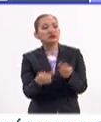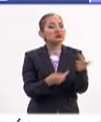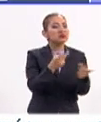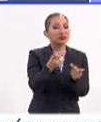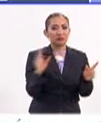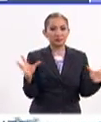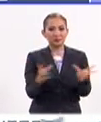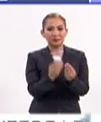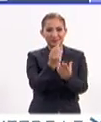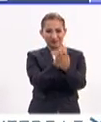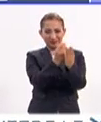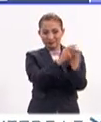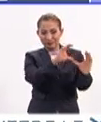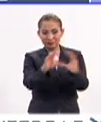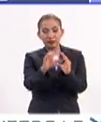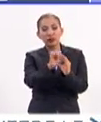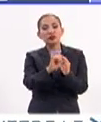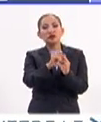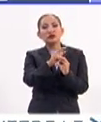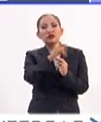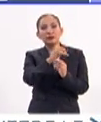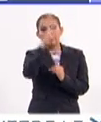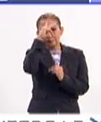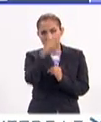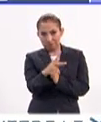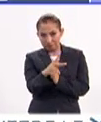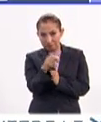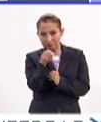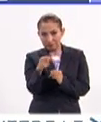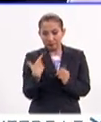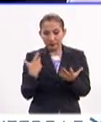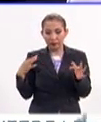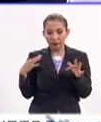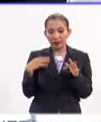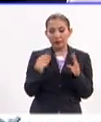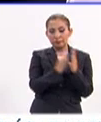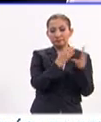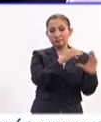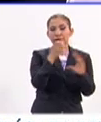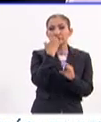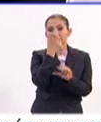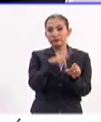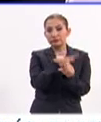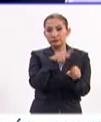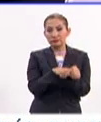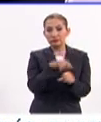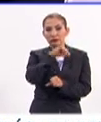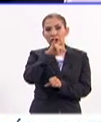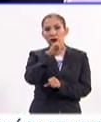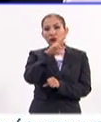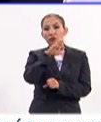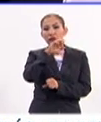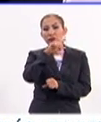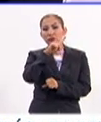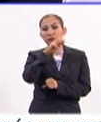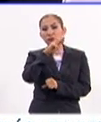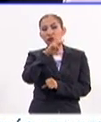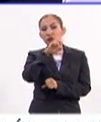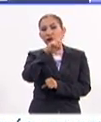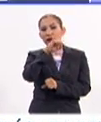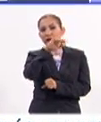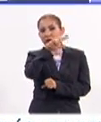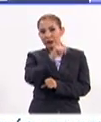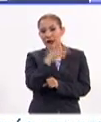su famoso curso de Sociología Mexicana, que impartió en la Escuela Nacional de Jurisprudencia, que era donde se